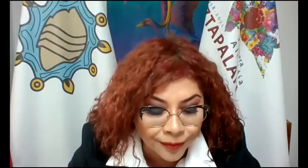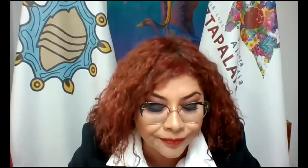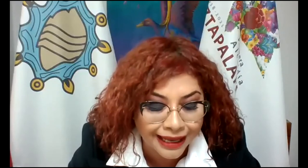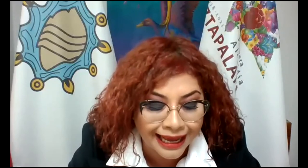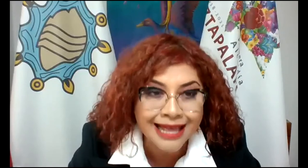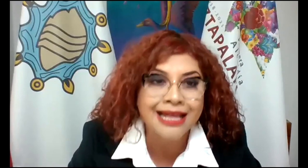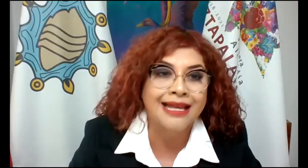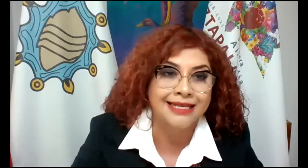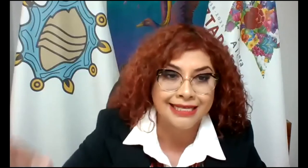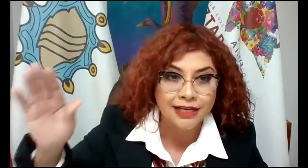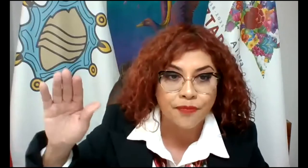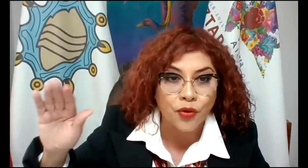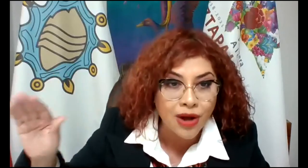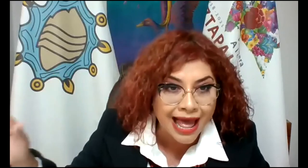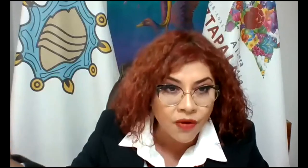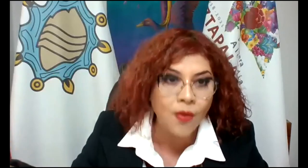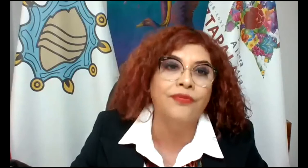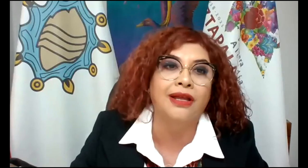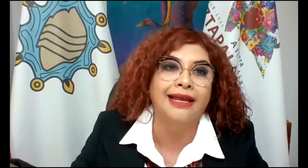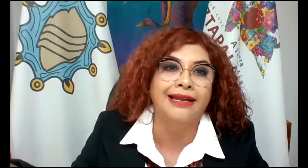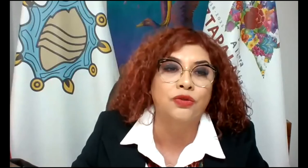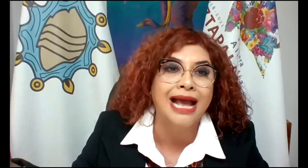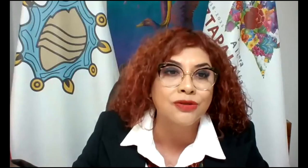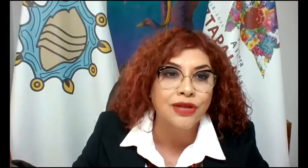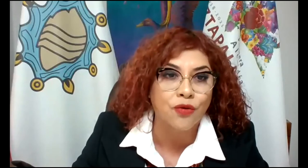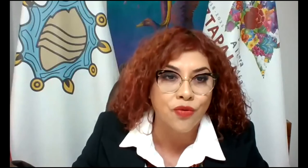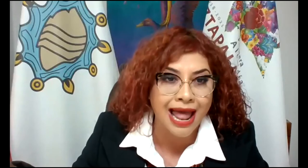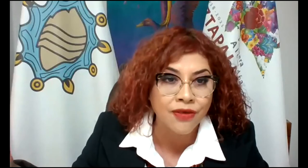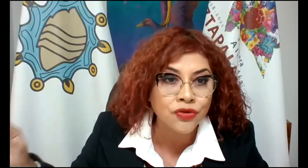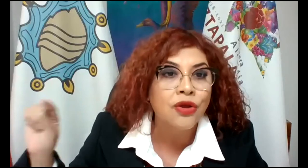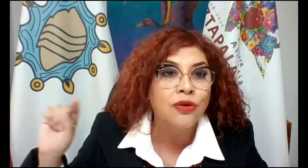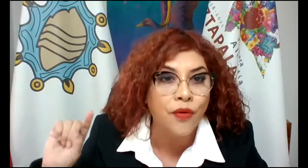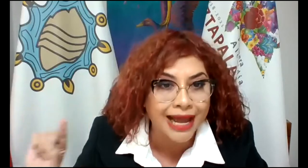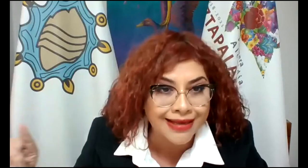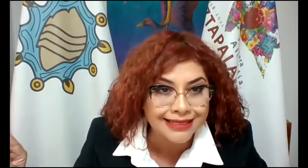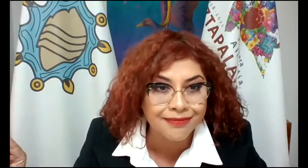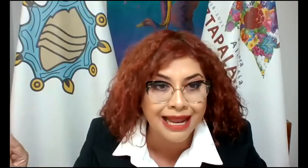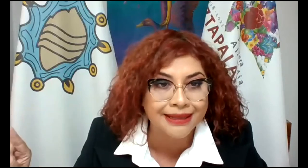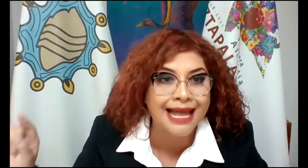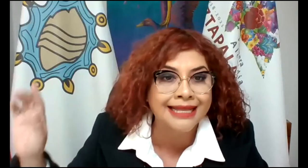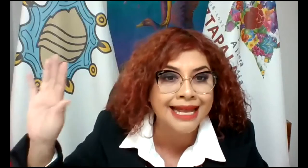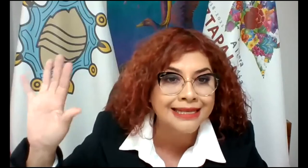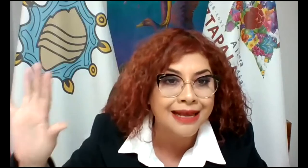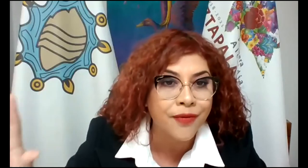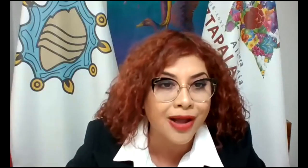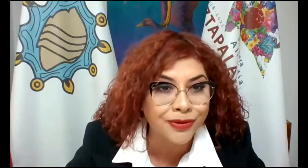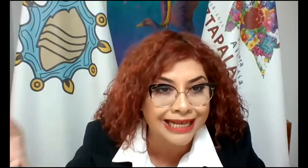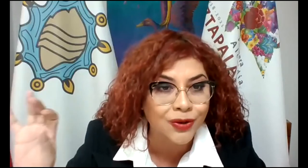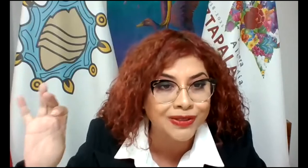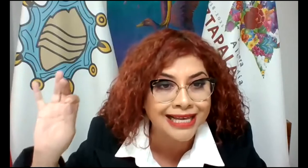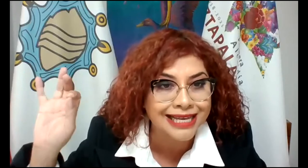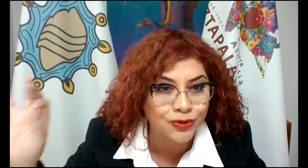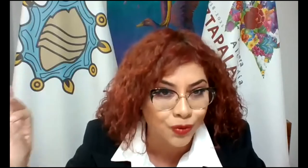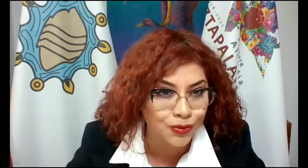10.3%. Ajá. Es decir, por un lado, en los casos acumulados, por cada 100,000 habitantes, pongamos